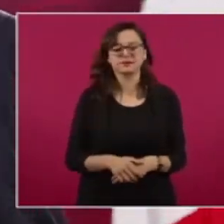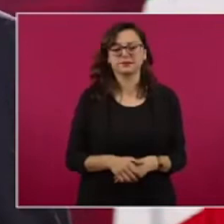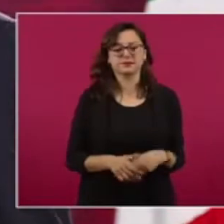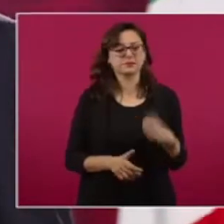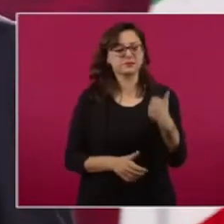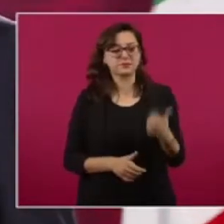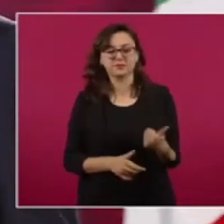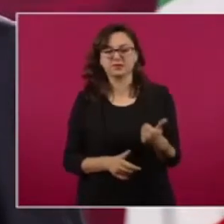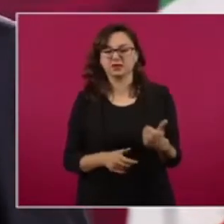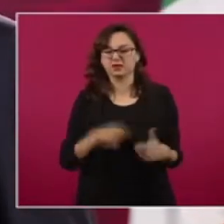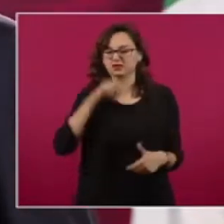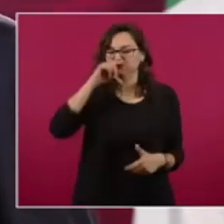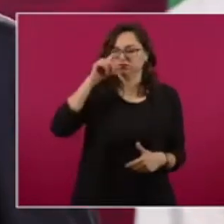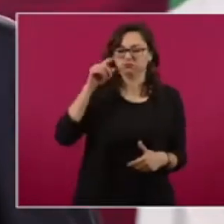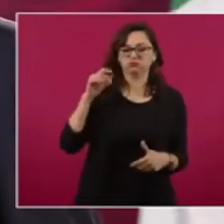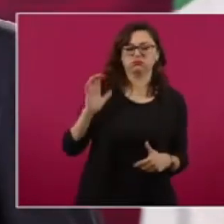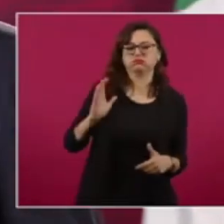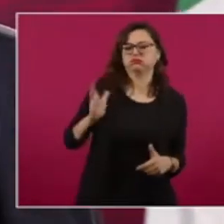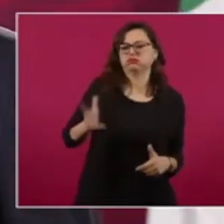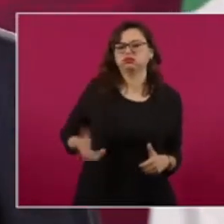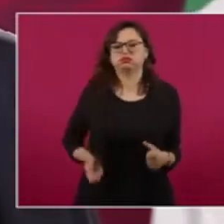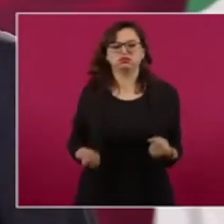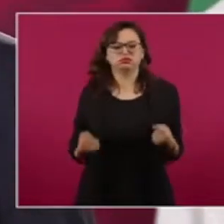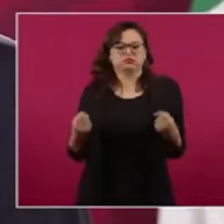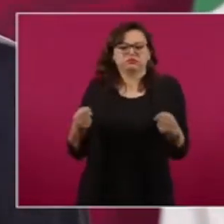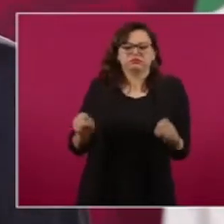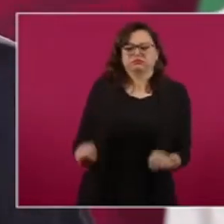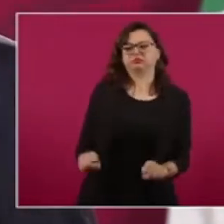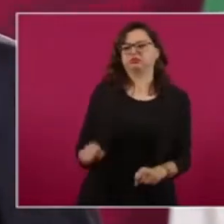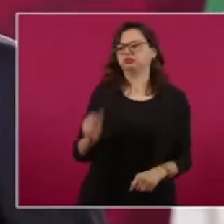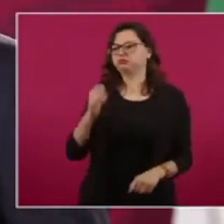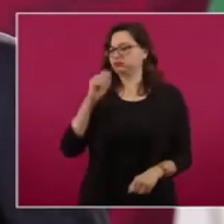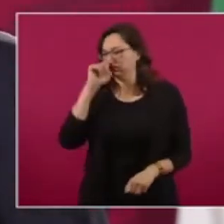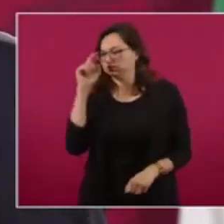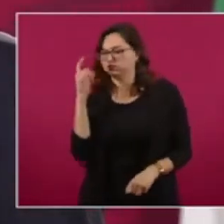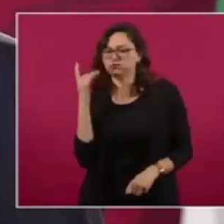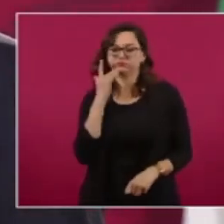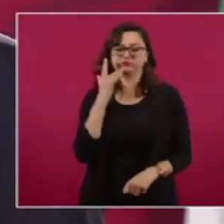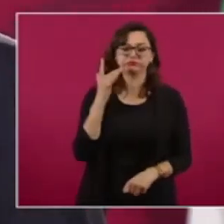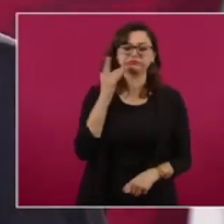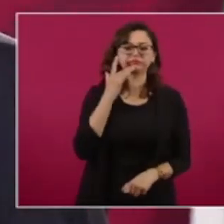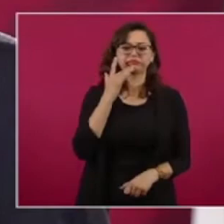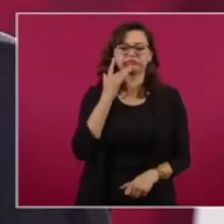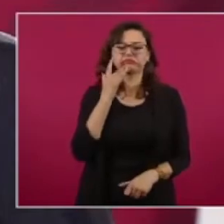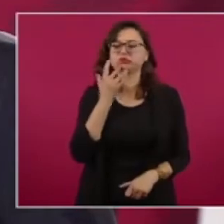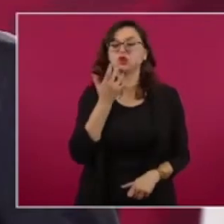No quiere prepotencia, no quiere políticos fantoches.